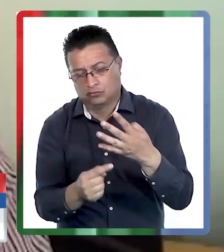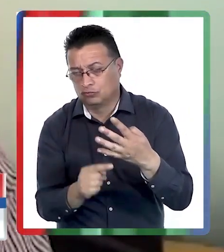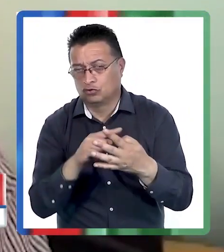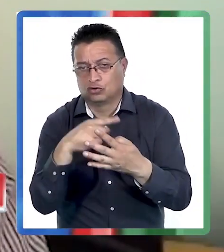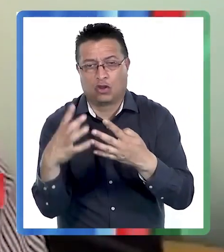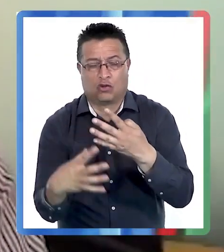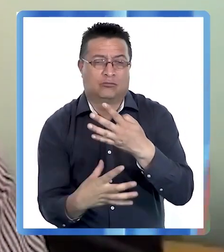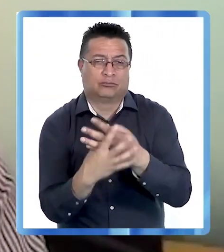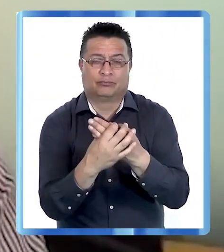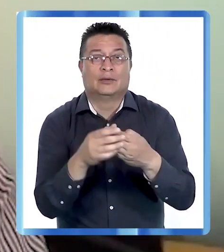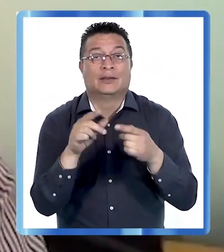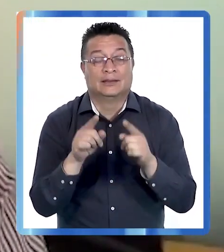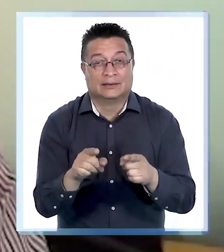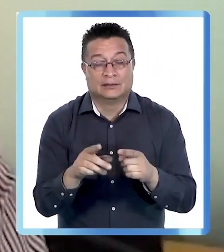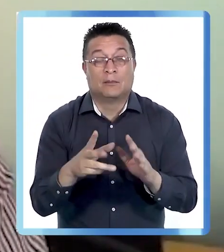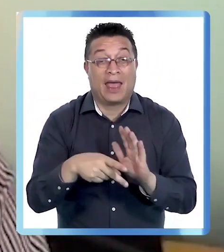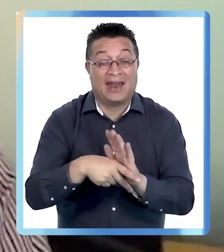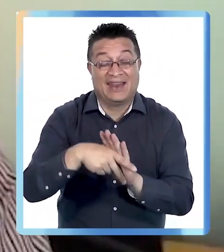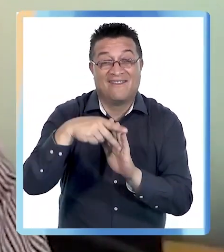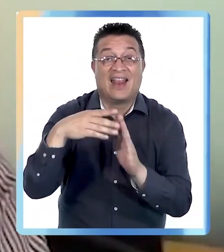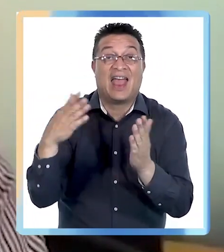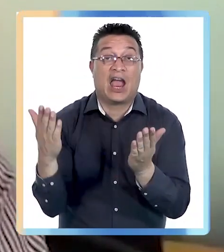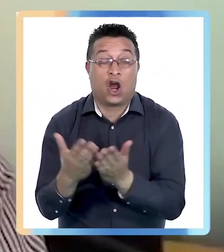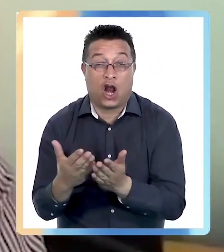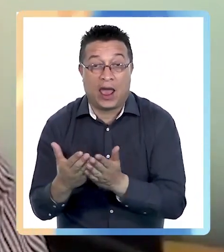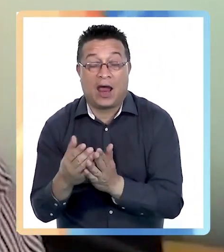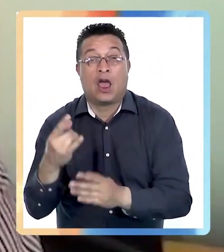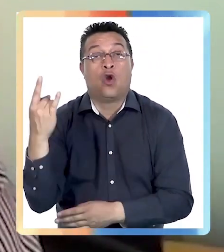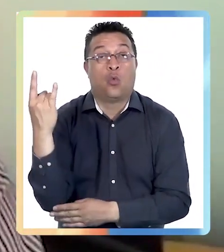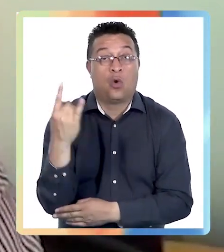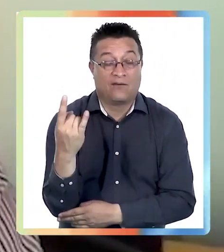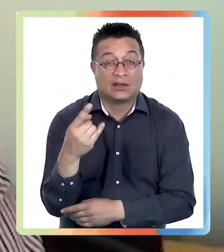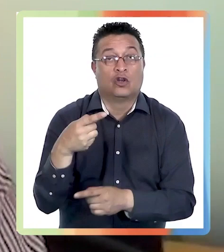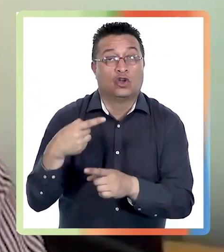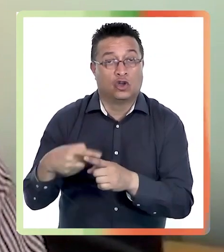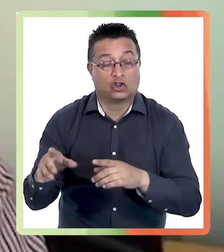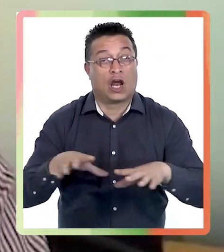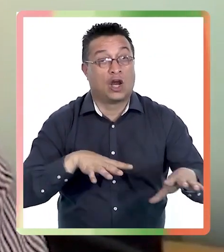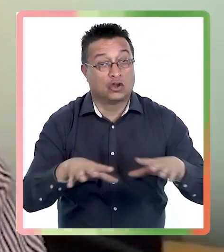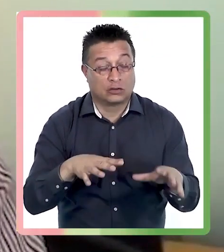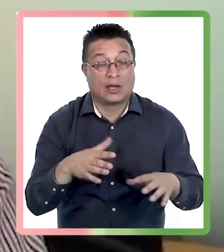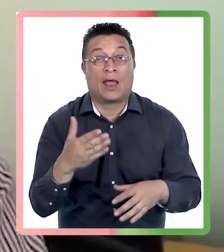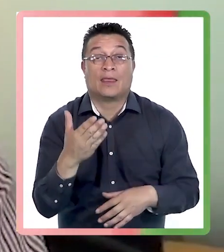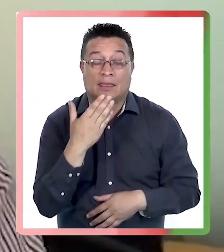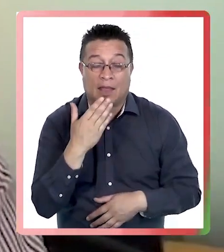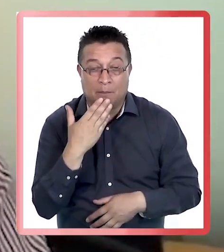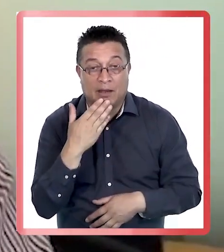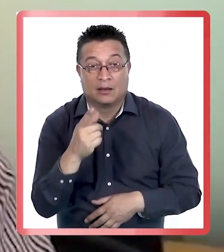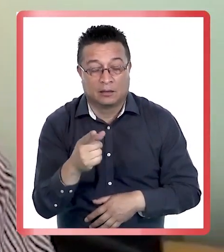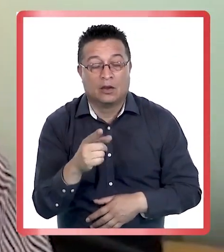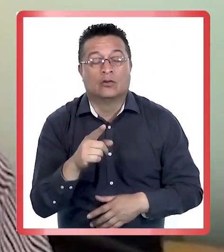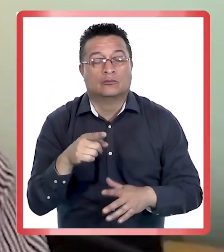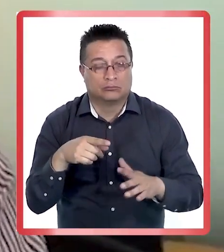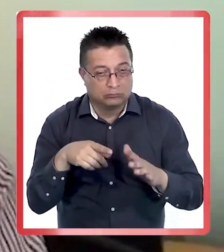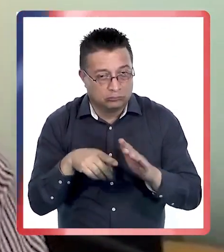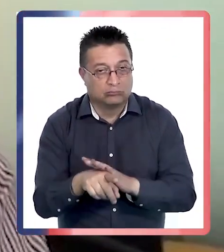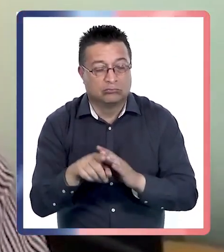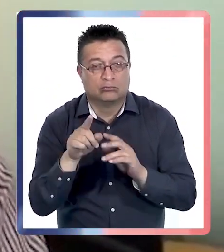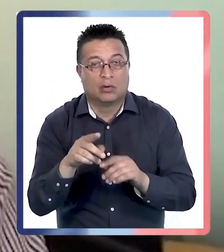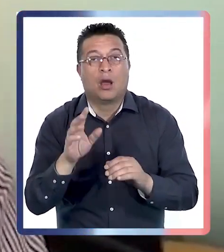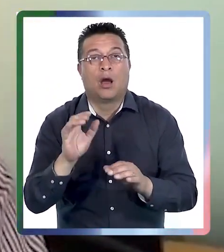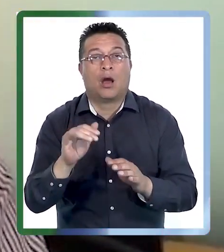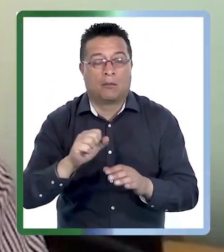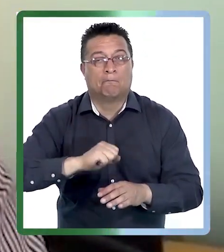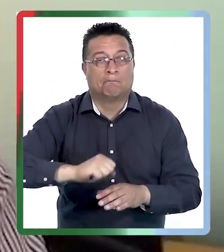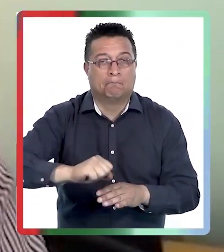elementos eh, y a nivel escolar y a nivel universitario y hay otras cosas más que inducen